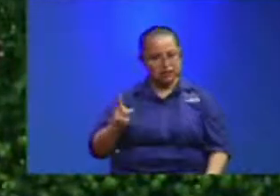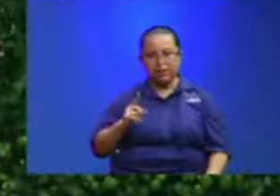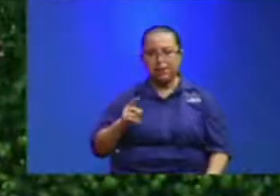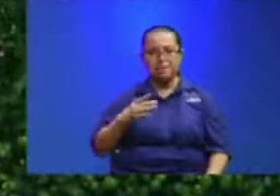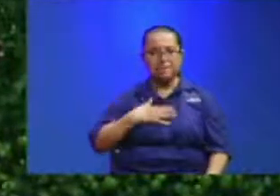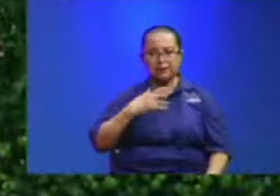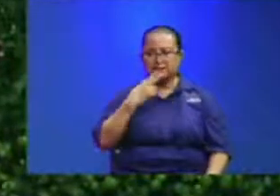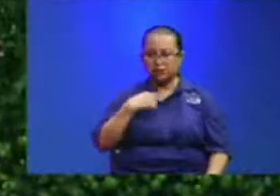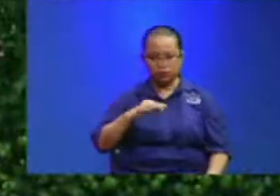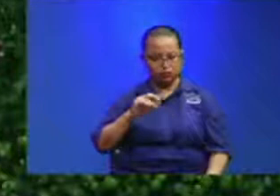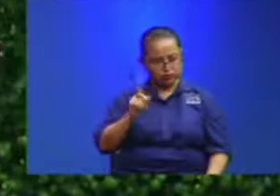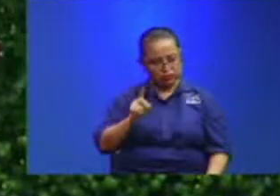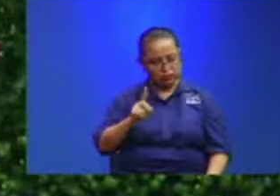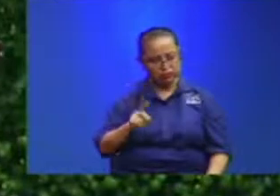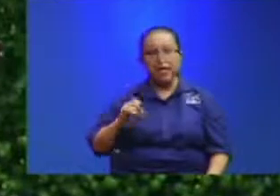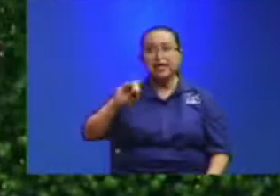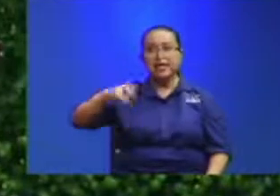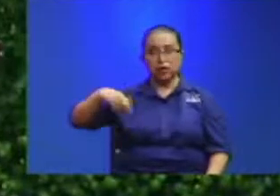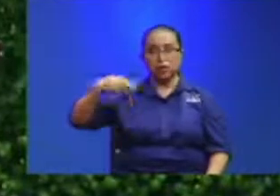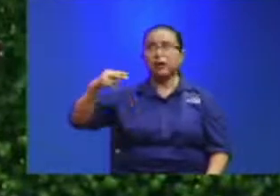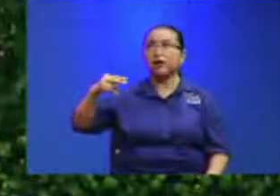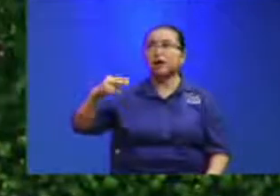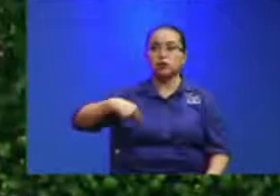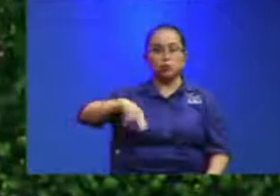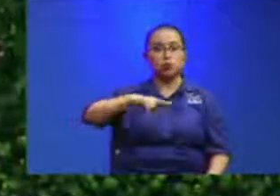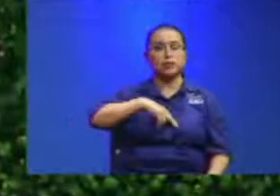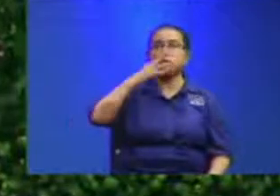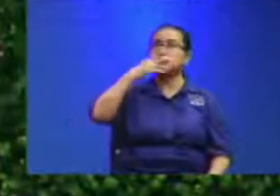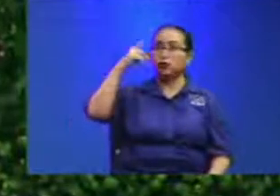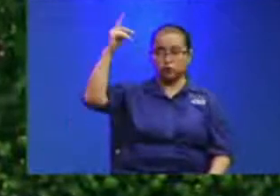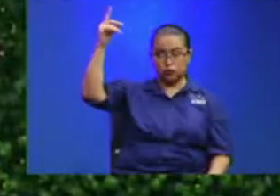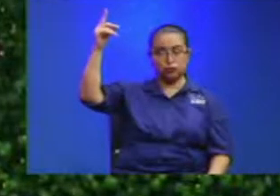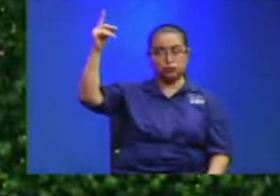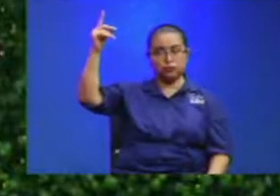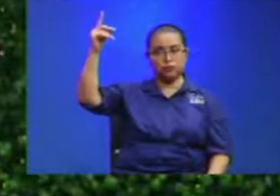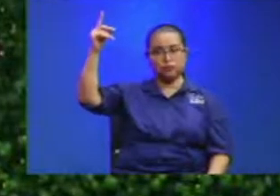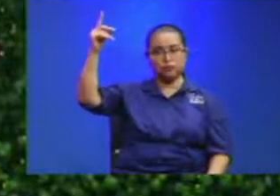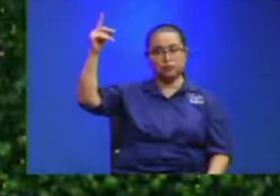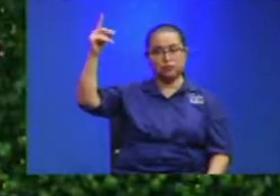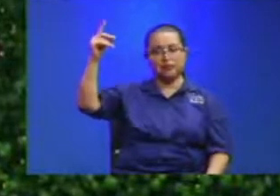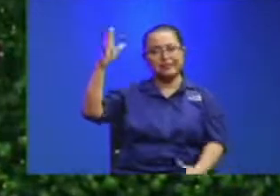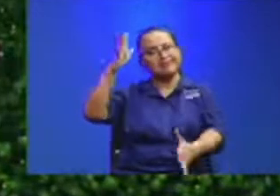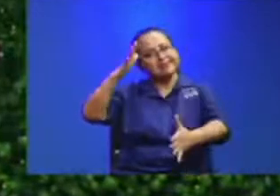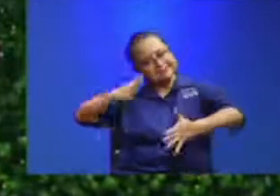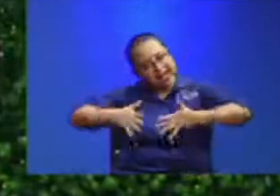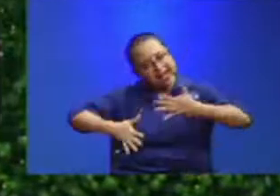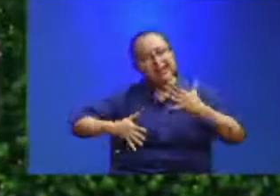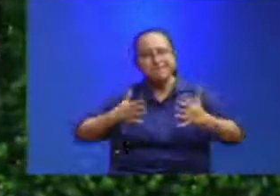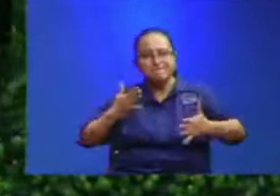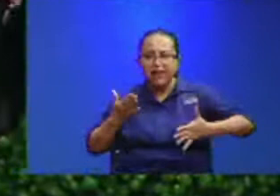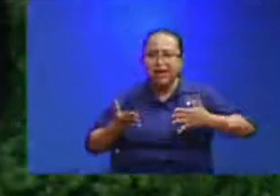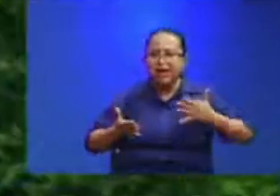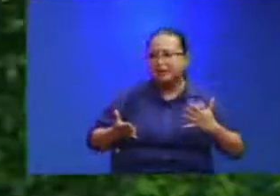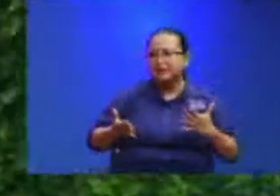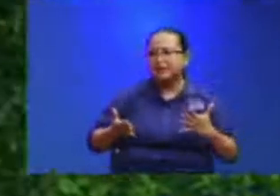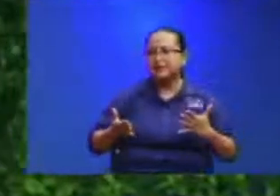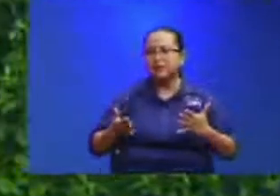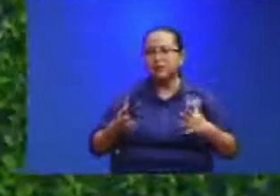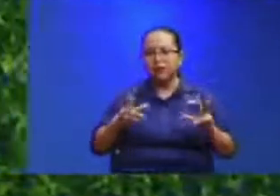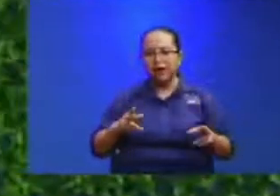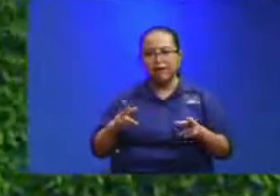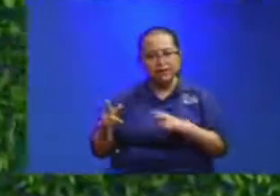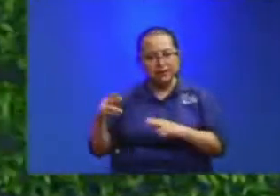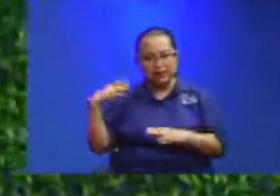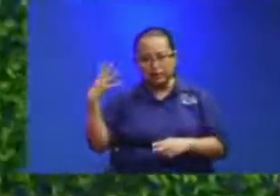hijos jehová será vuestro dios a veces decimos frases así que parecen bien espirituales de normal